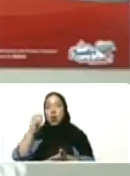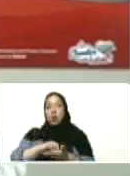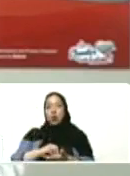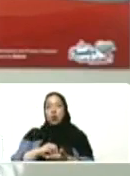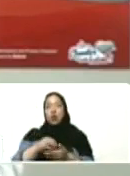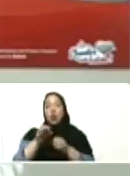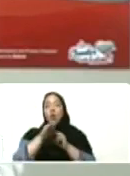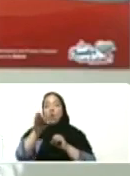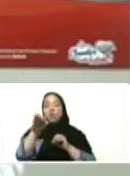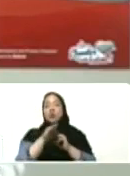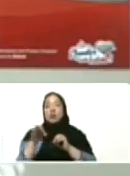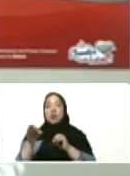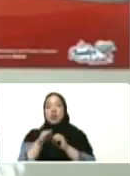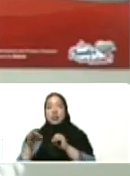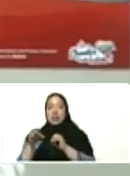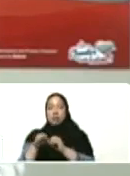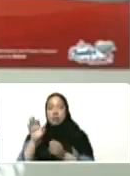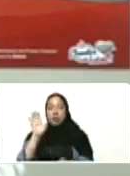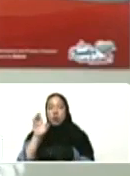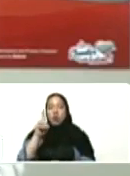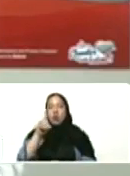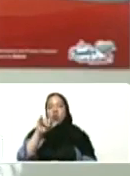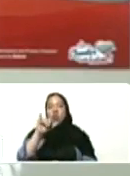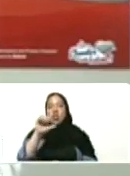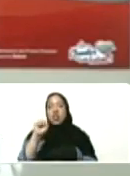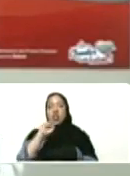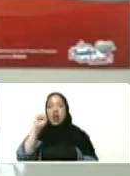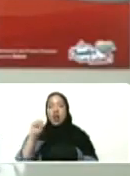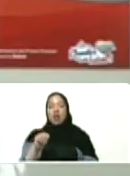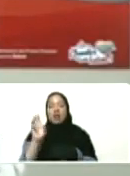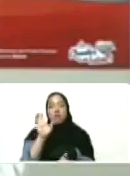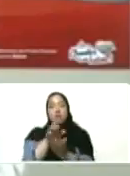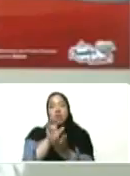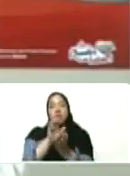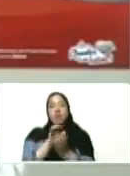el Municipio Díaz de Nueva Esparta. Maricel, adelante.